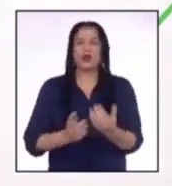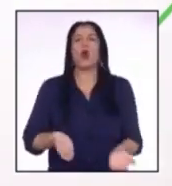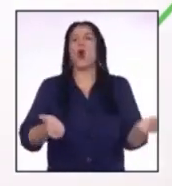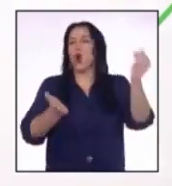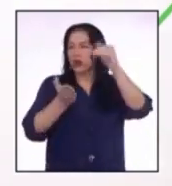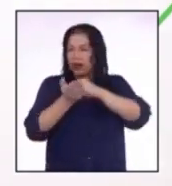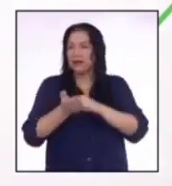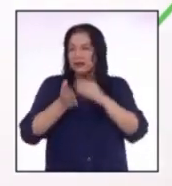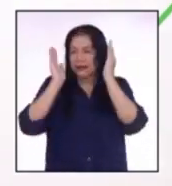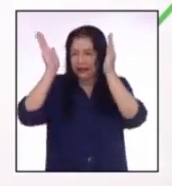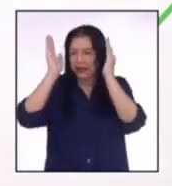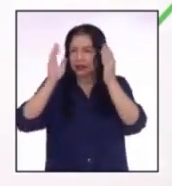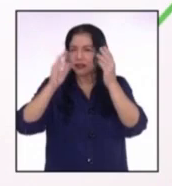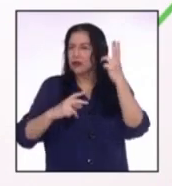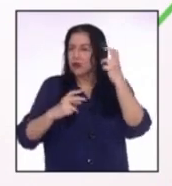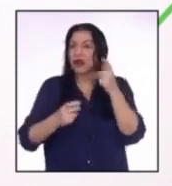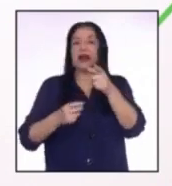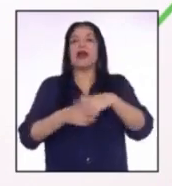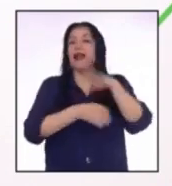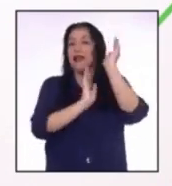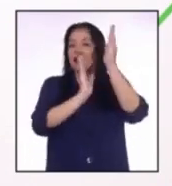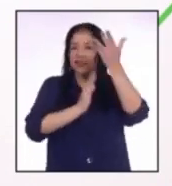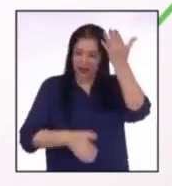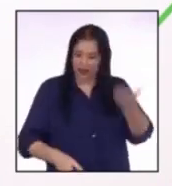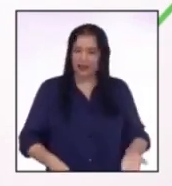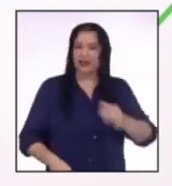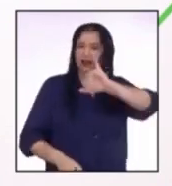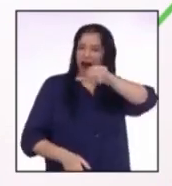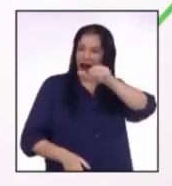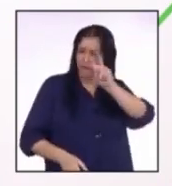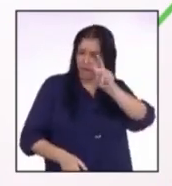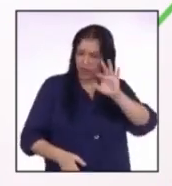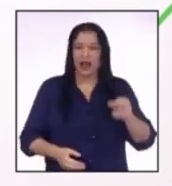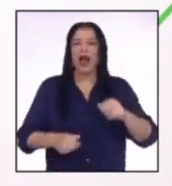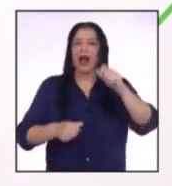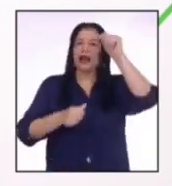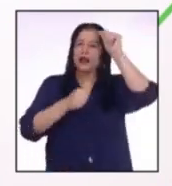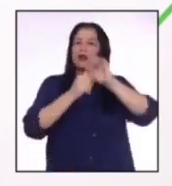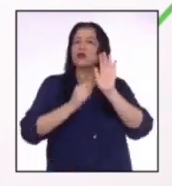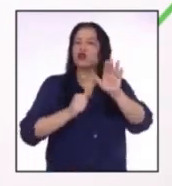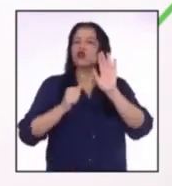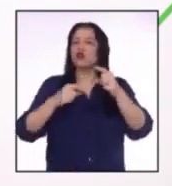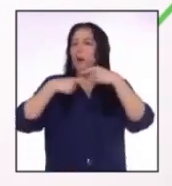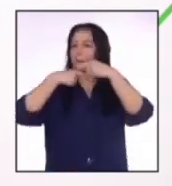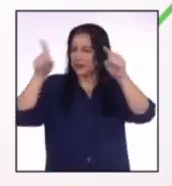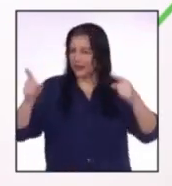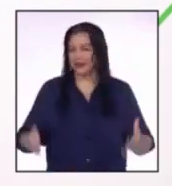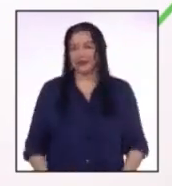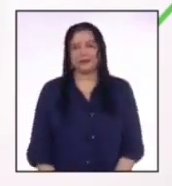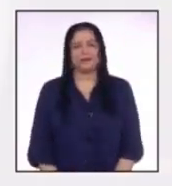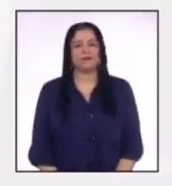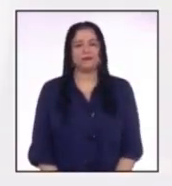a huir parte de la charla te de estuco y de javier velázquez y recordemos un mensaje